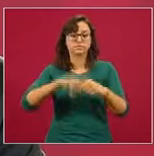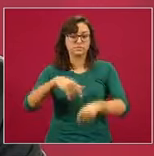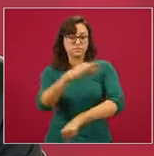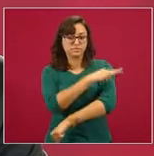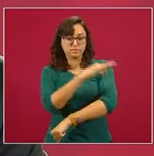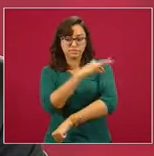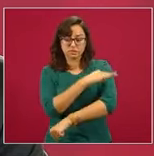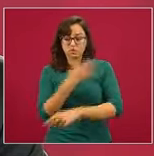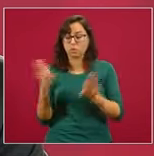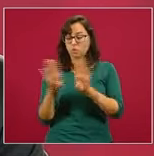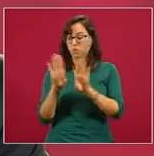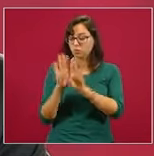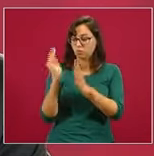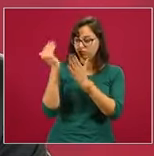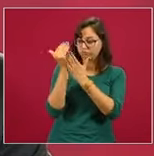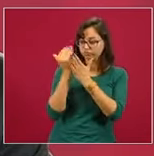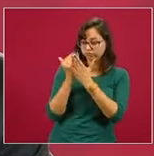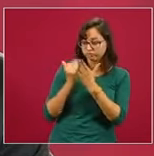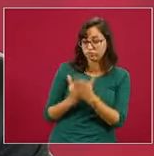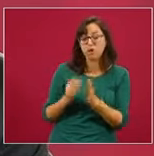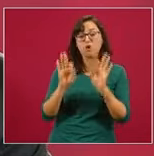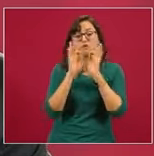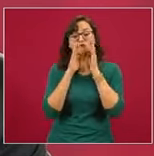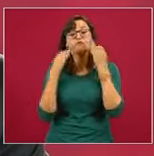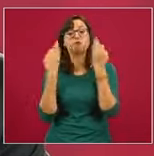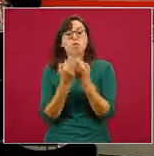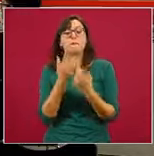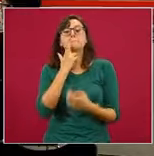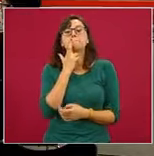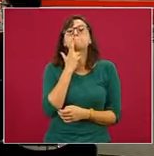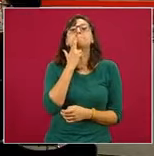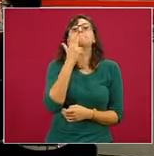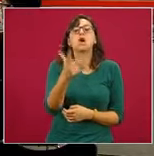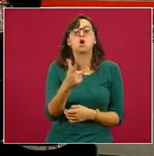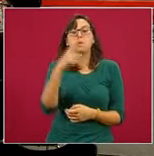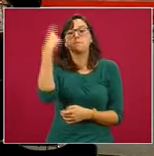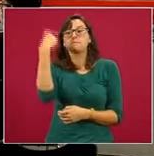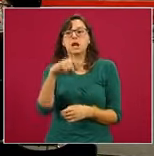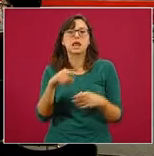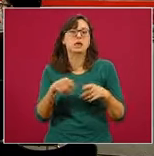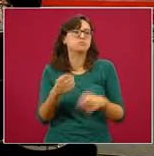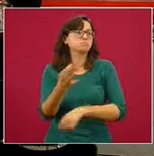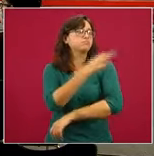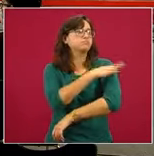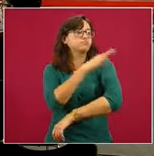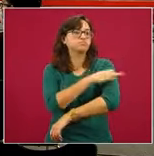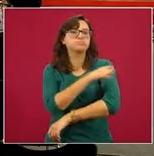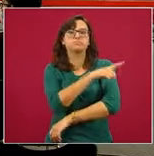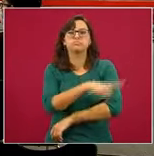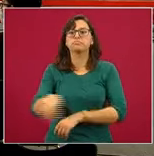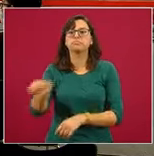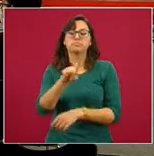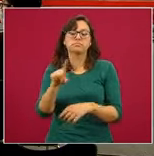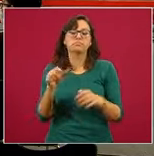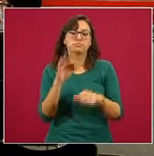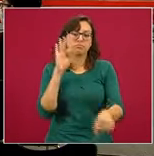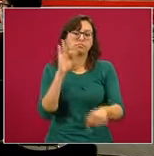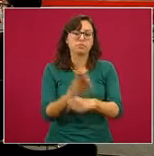diseño del mecanismo de inmunización o el esquema de inmunización, la logística, las condiciones